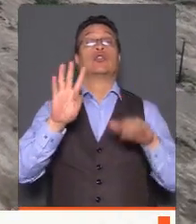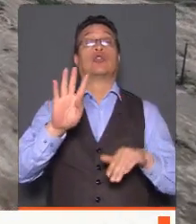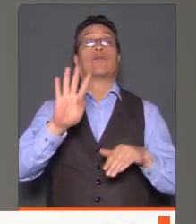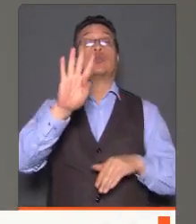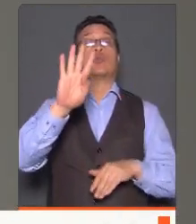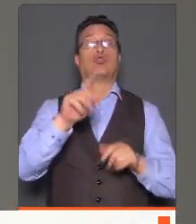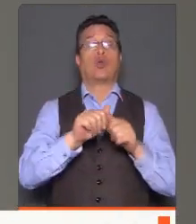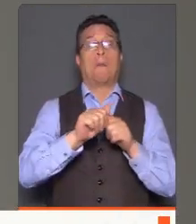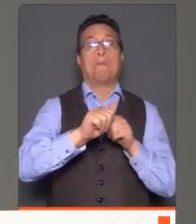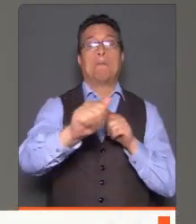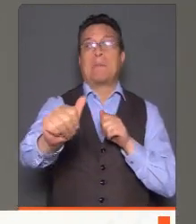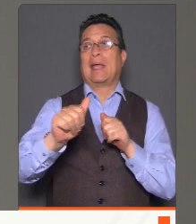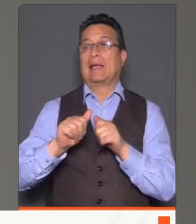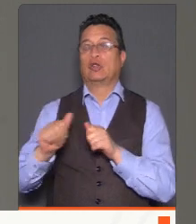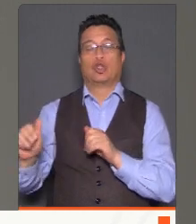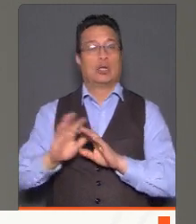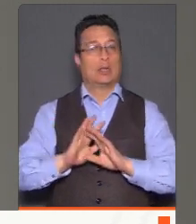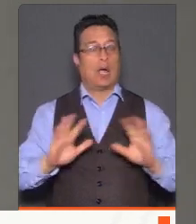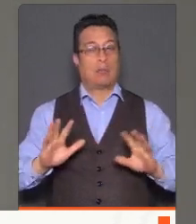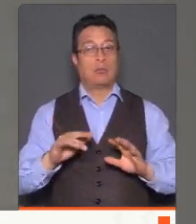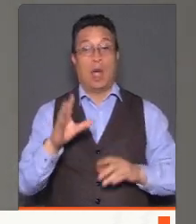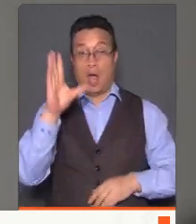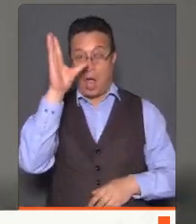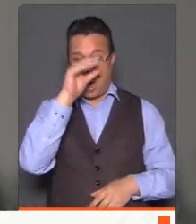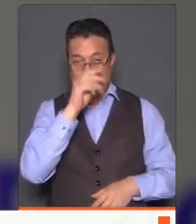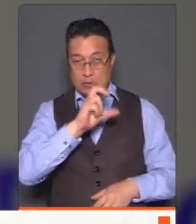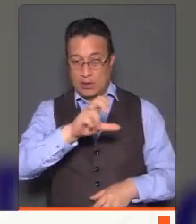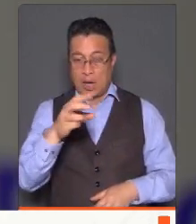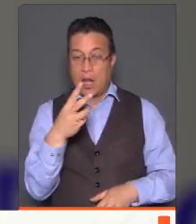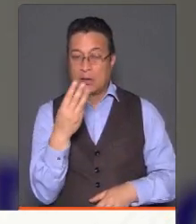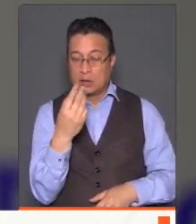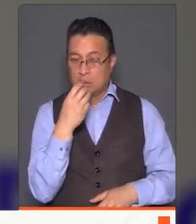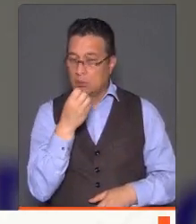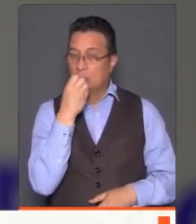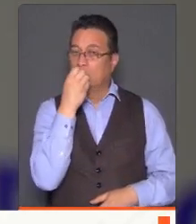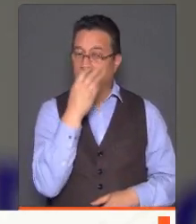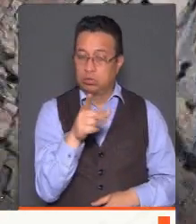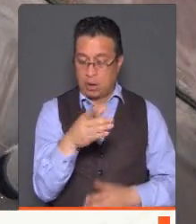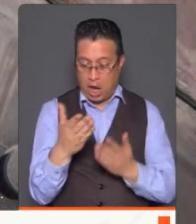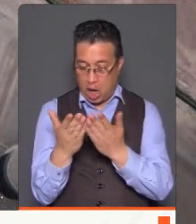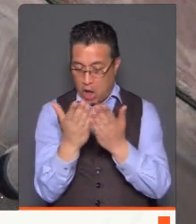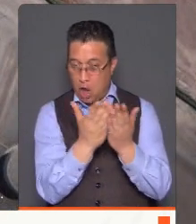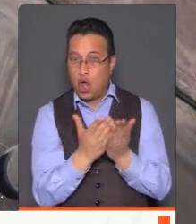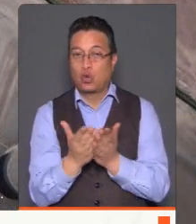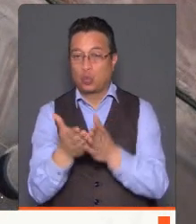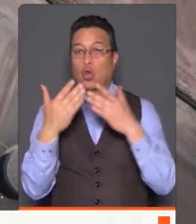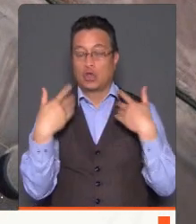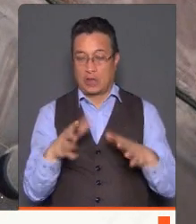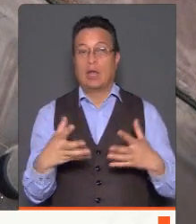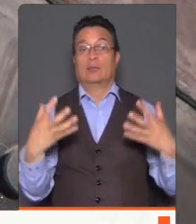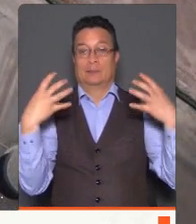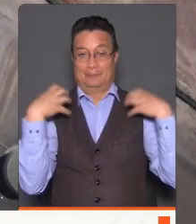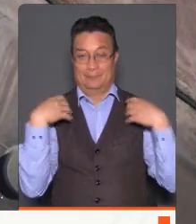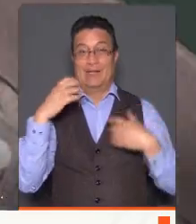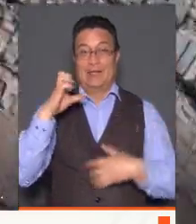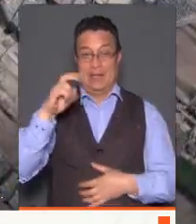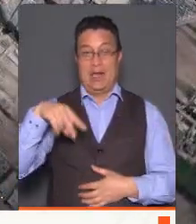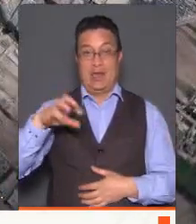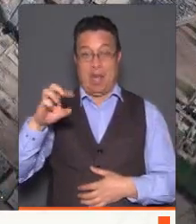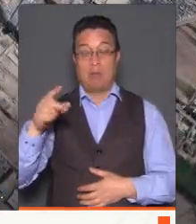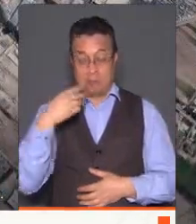metros. Pero anoche el reportaje de Tele13 reveló que un estudio de riesgos encargado por la propia empresa